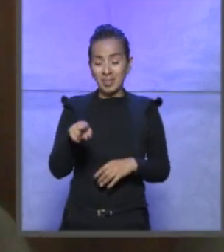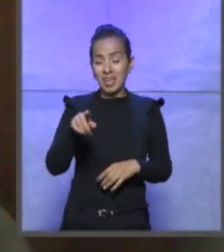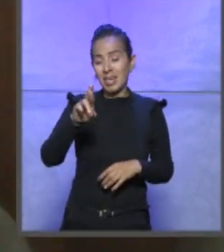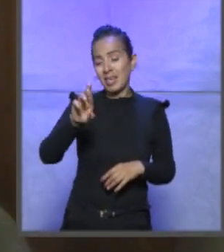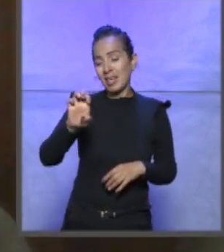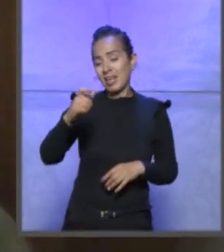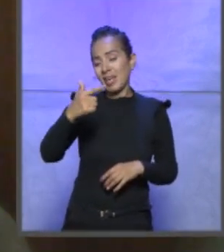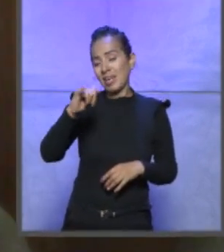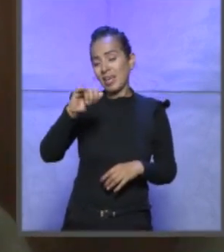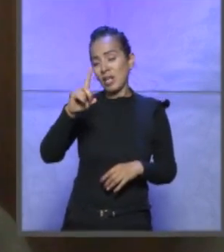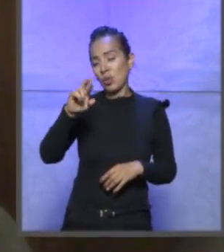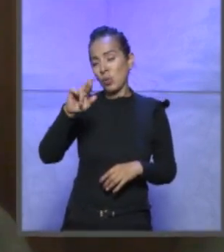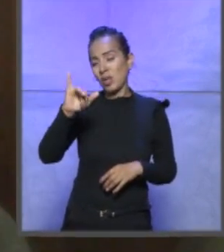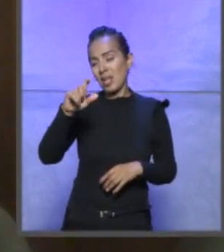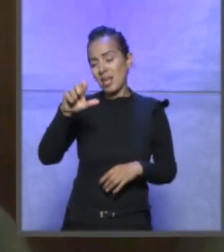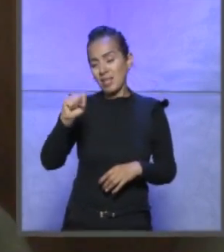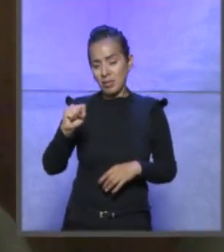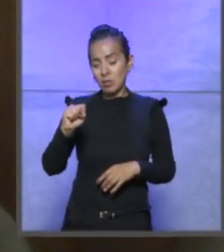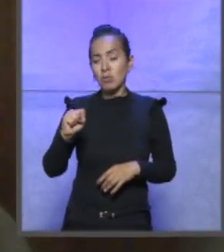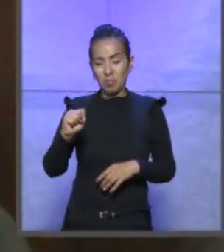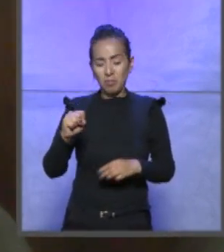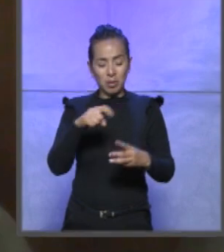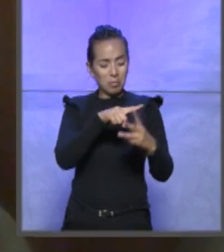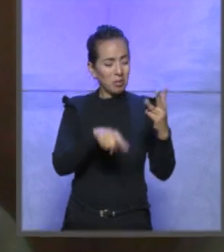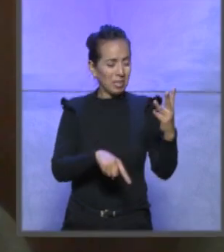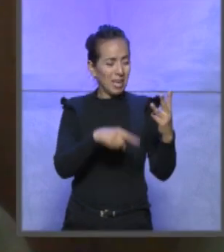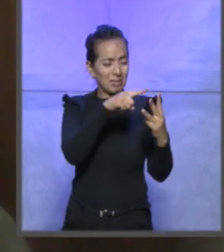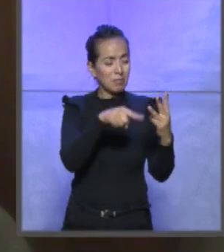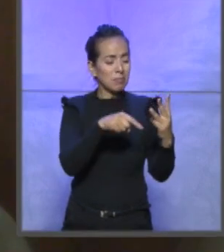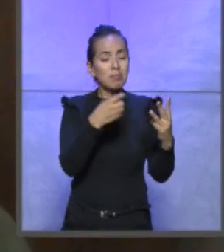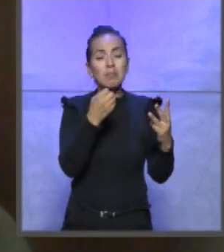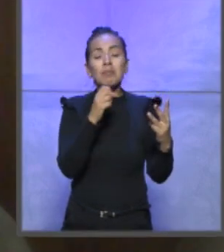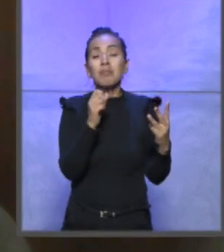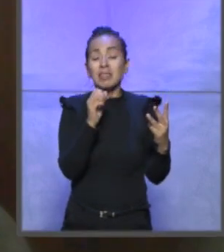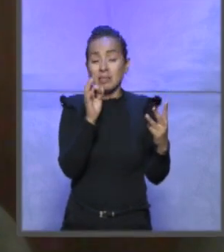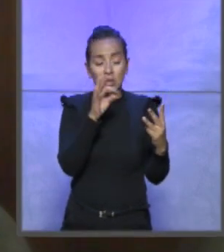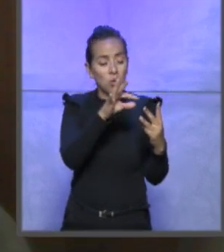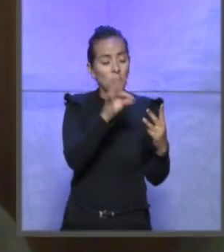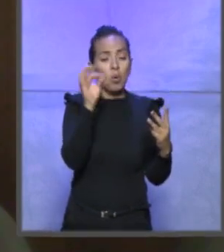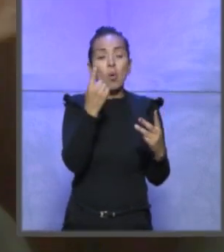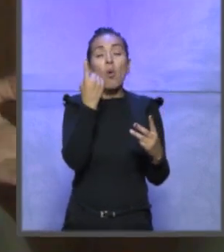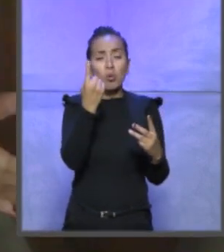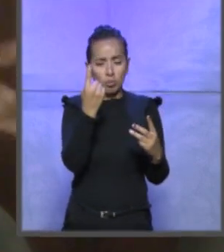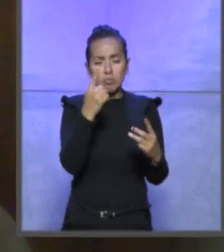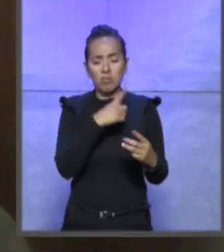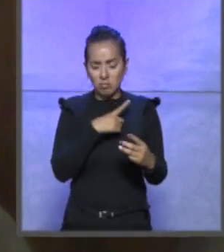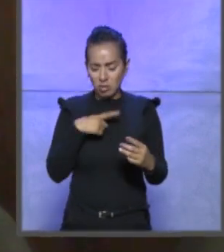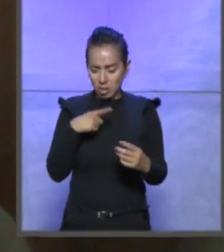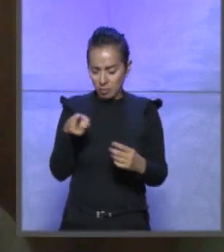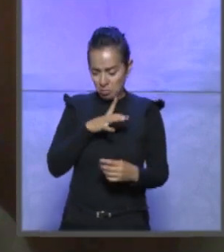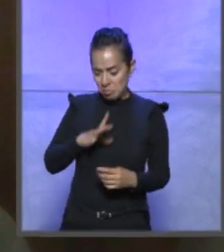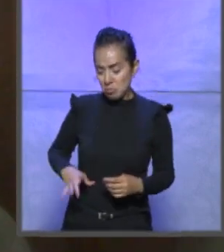caso de las regidurías, sí les dijimos por lo menos una de las 3 tiene que ir joven. ¿Y cuál fue el resultado?